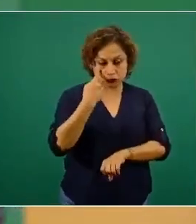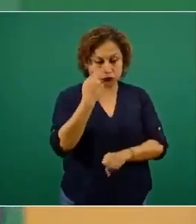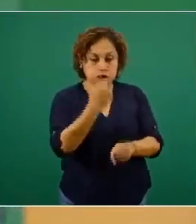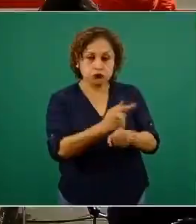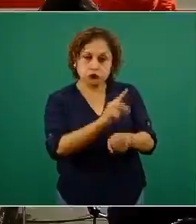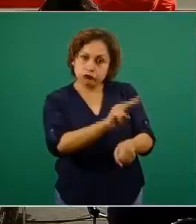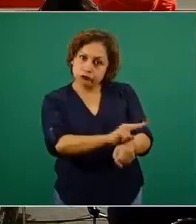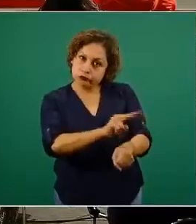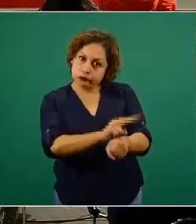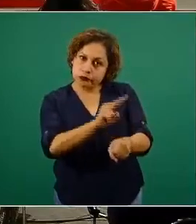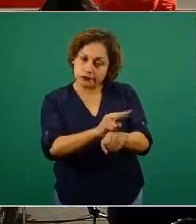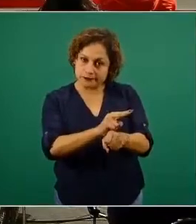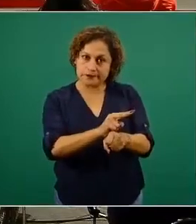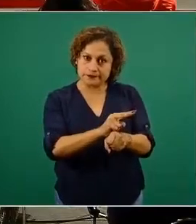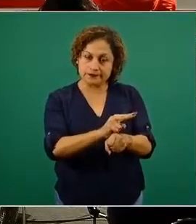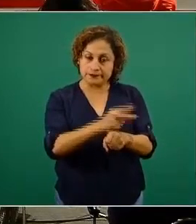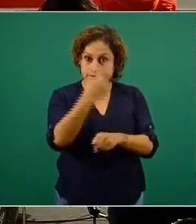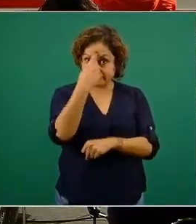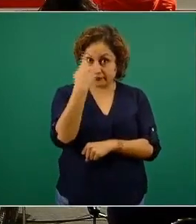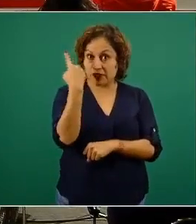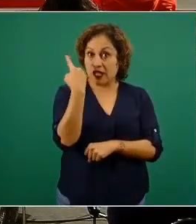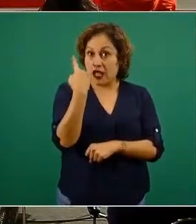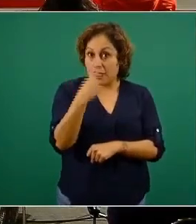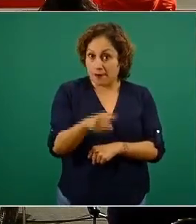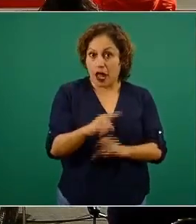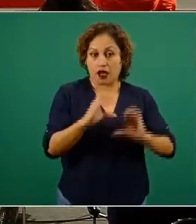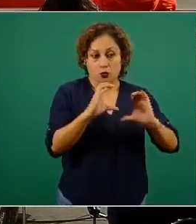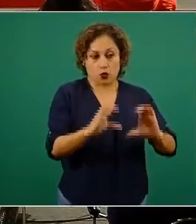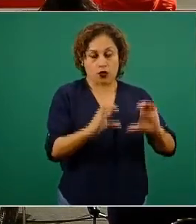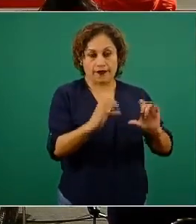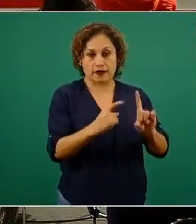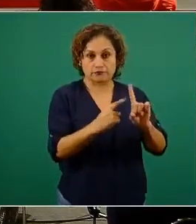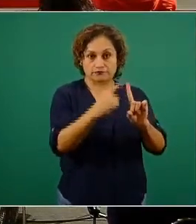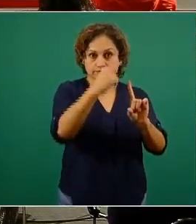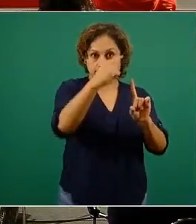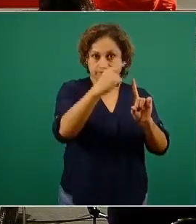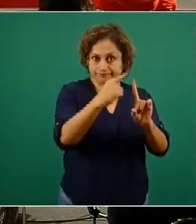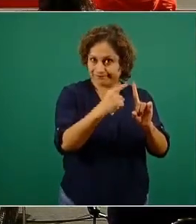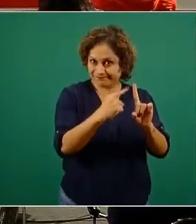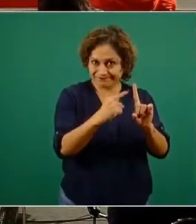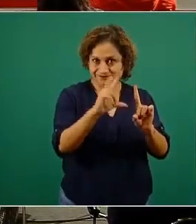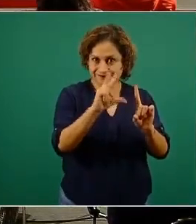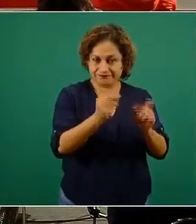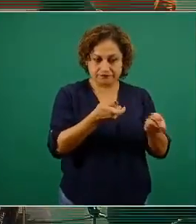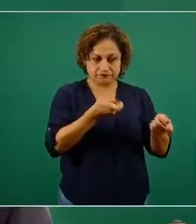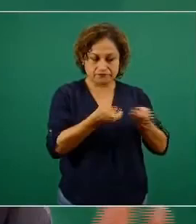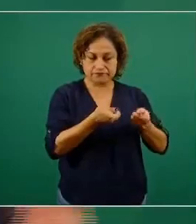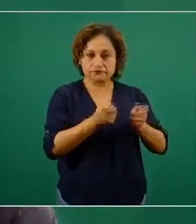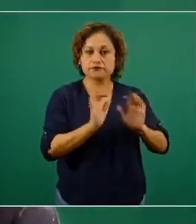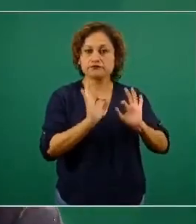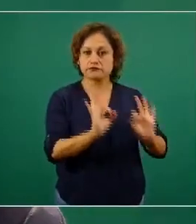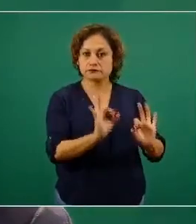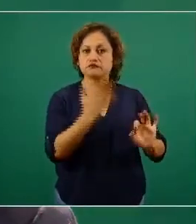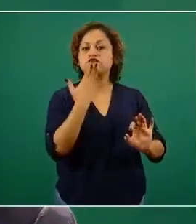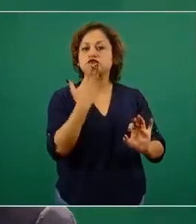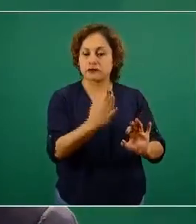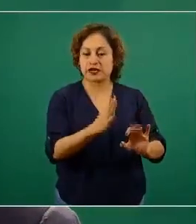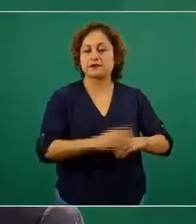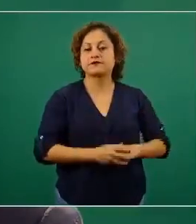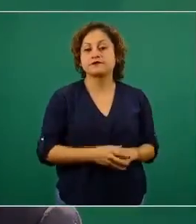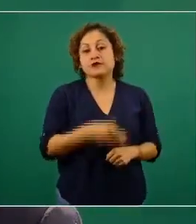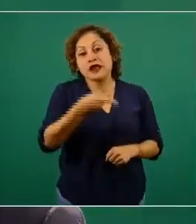precisamente para estar seguros que no varía la temperatura más allá de lo permitido. En cambio, si ya